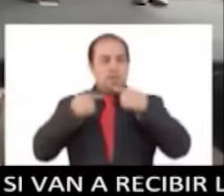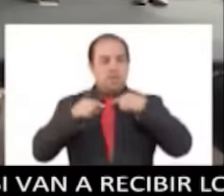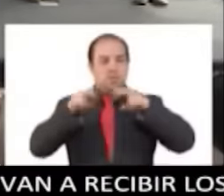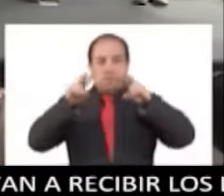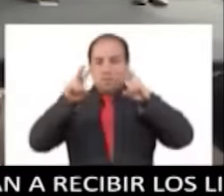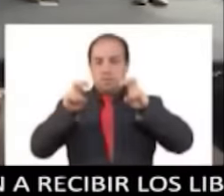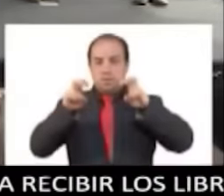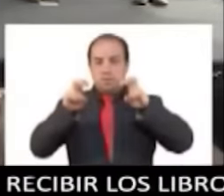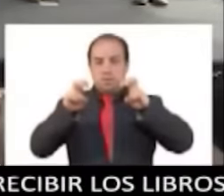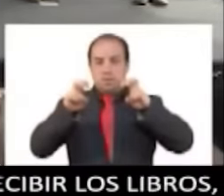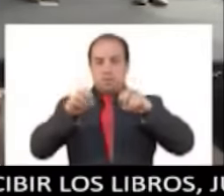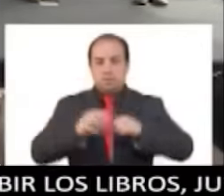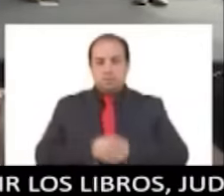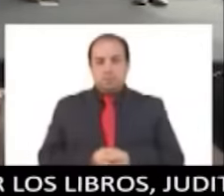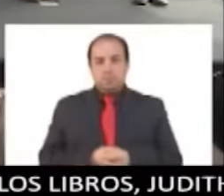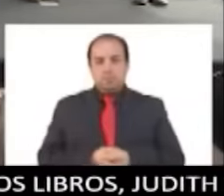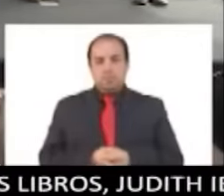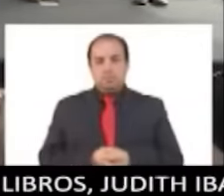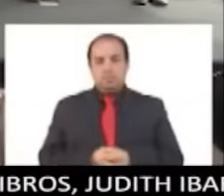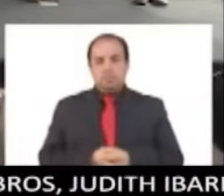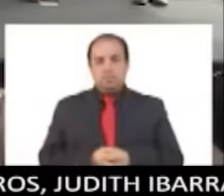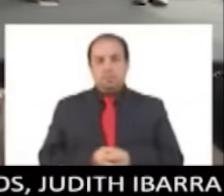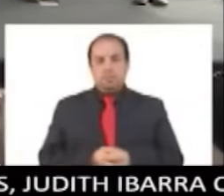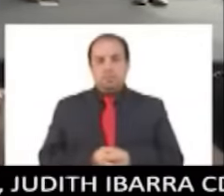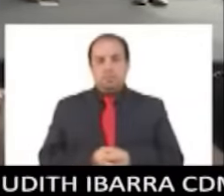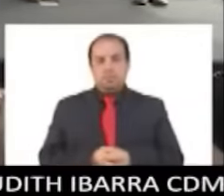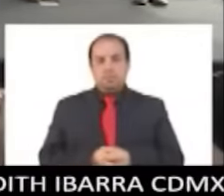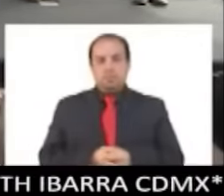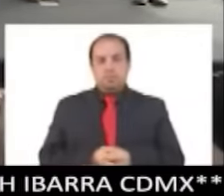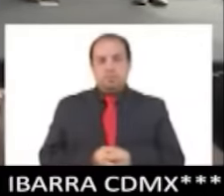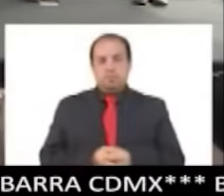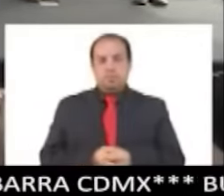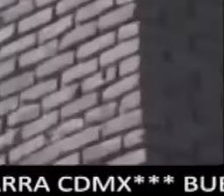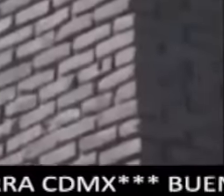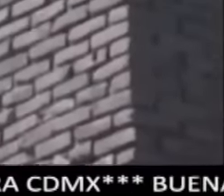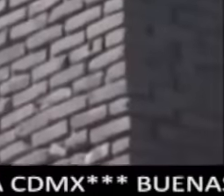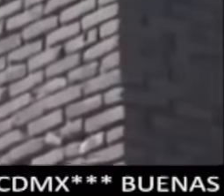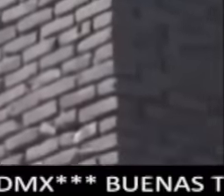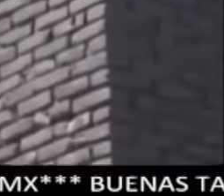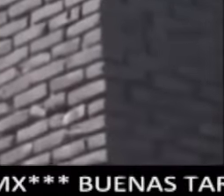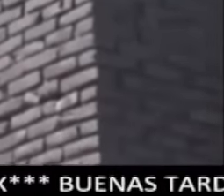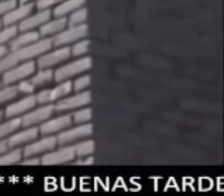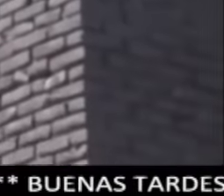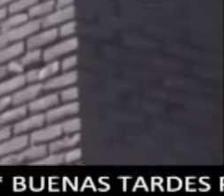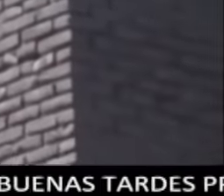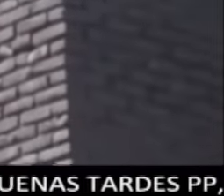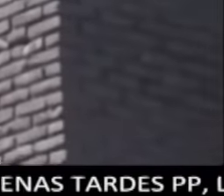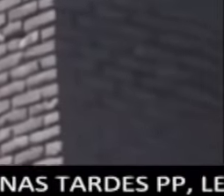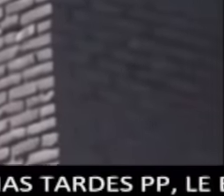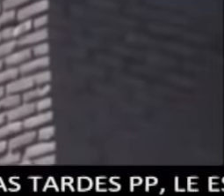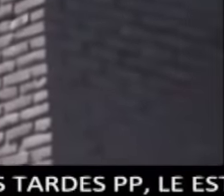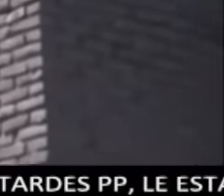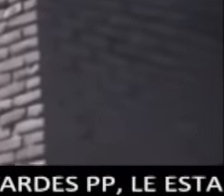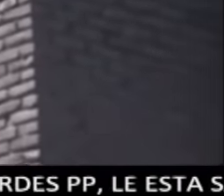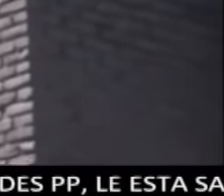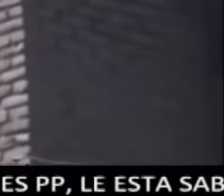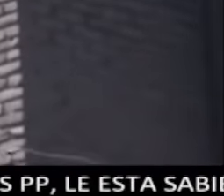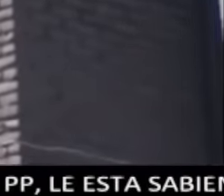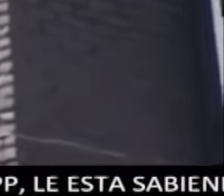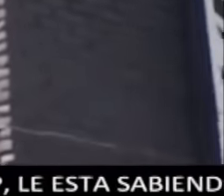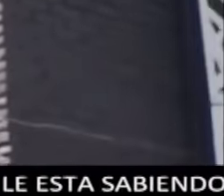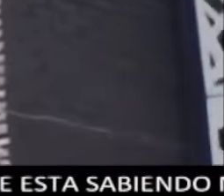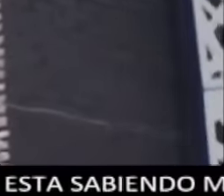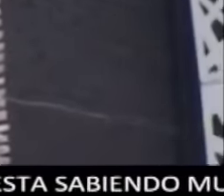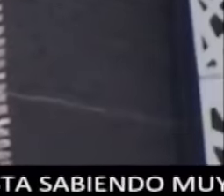spa y el hallazgo de un extranjero muerto en un departamento de esa zona registrados en las últimas 24 horas dijo que se pondrá especial